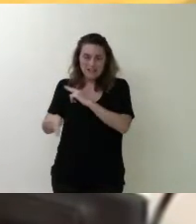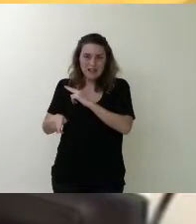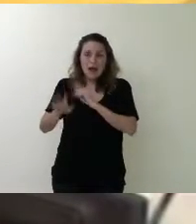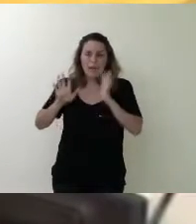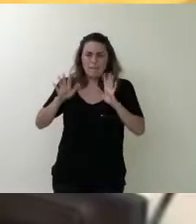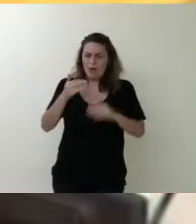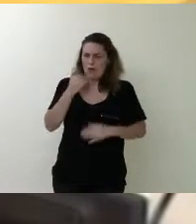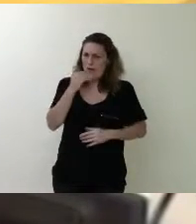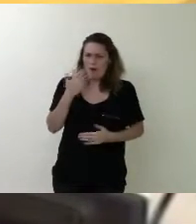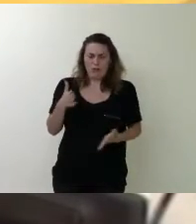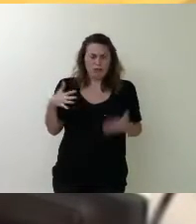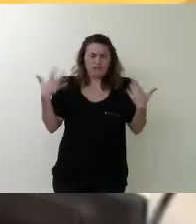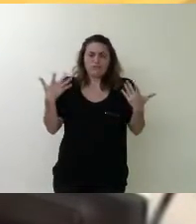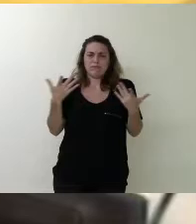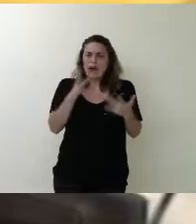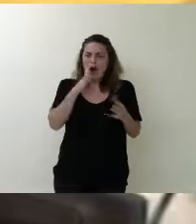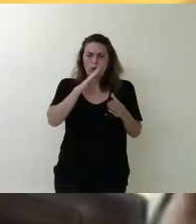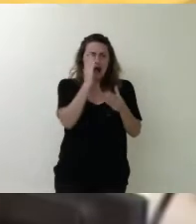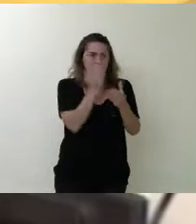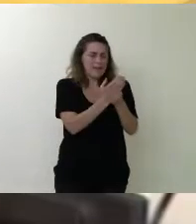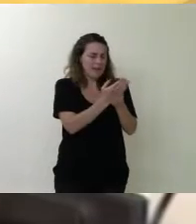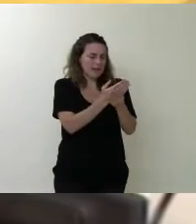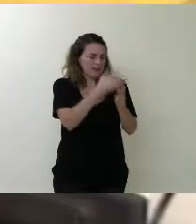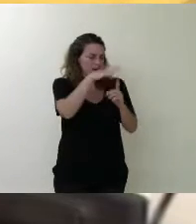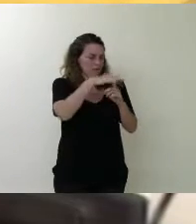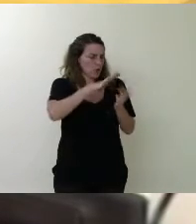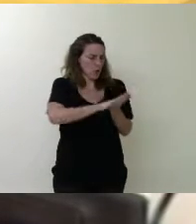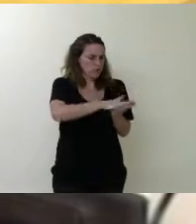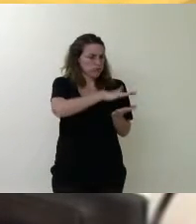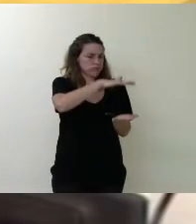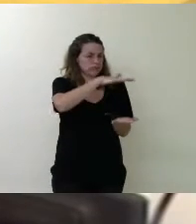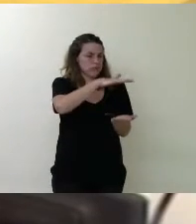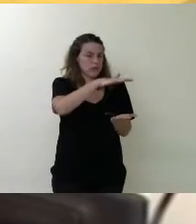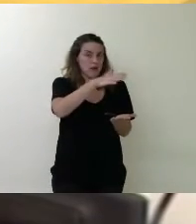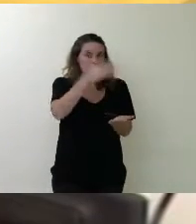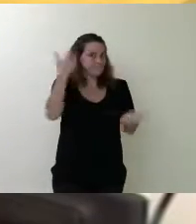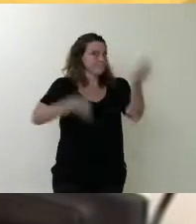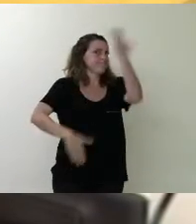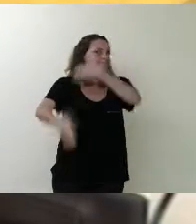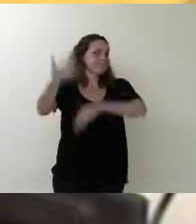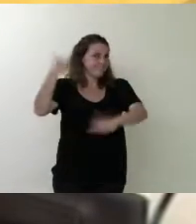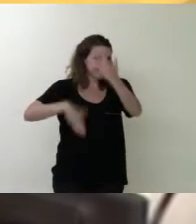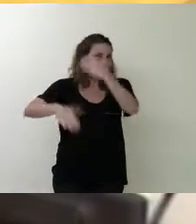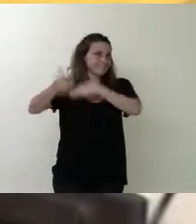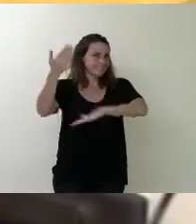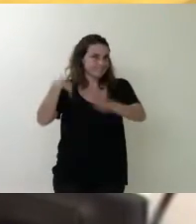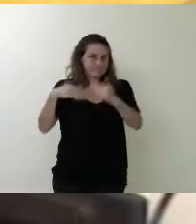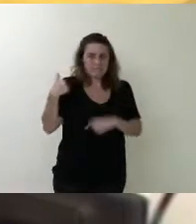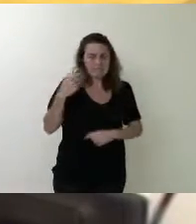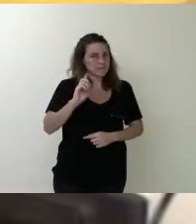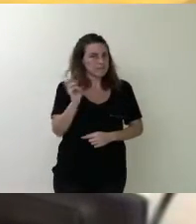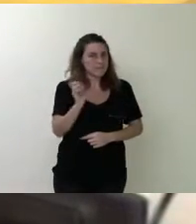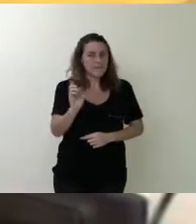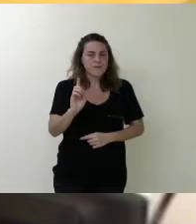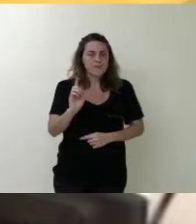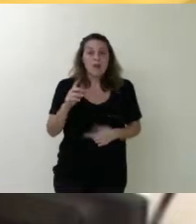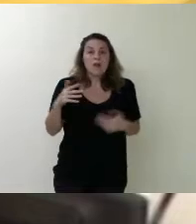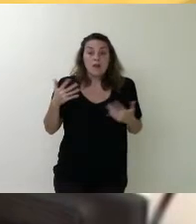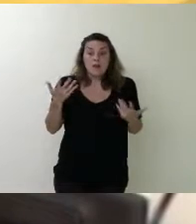que me sorprende viendo el expediente es que sean facturas de periodos muy anteriores, ¿no? Y también, por